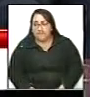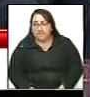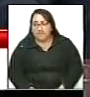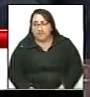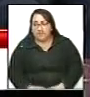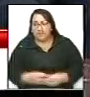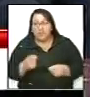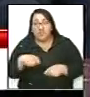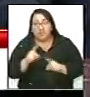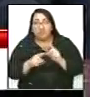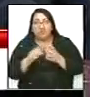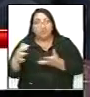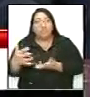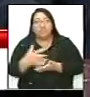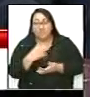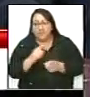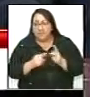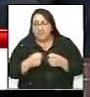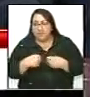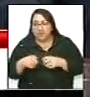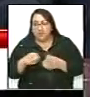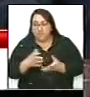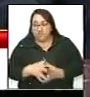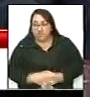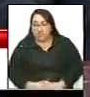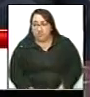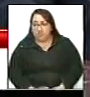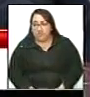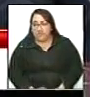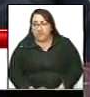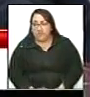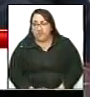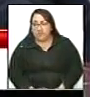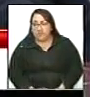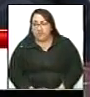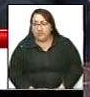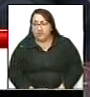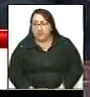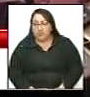porque necesitamos ciertos recaudos, porque nos han hecho también precisiones puntuales. Gracias.